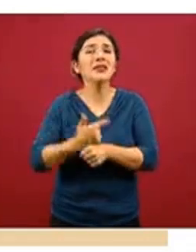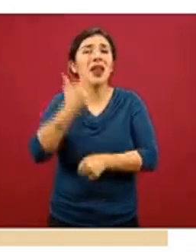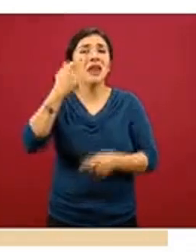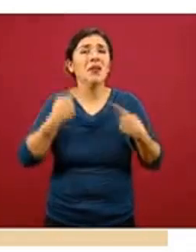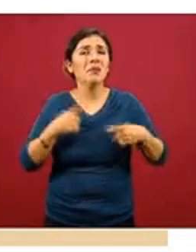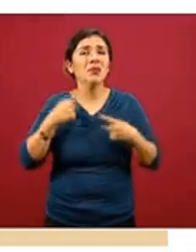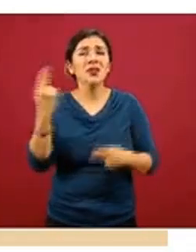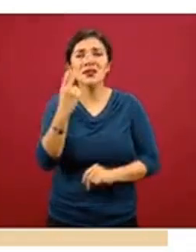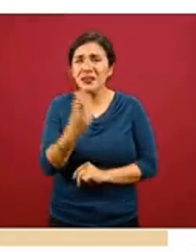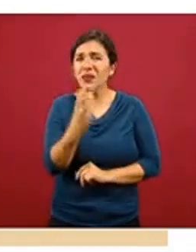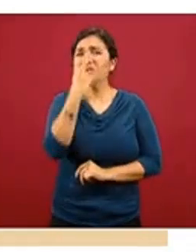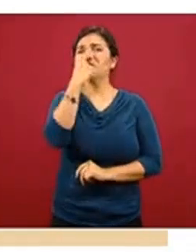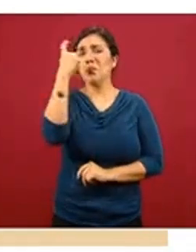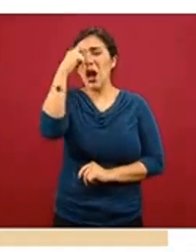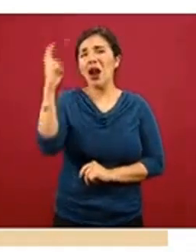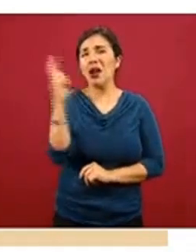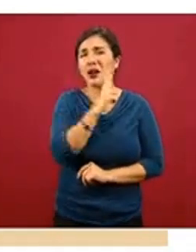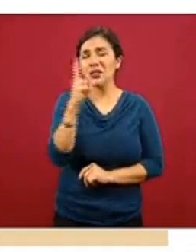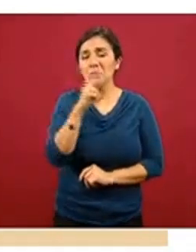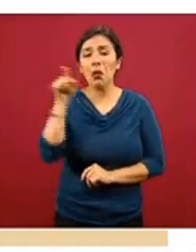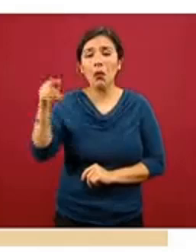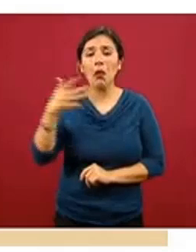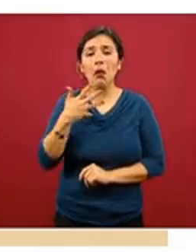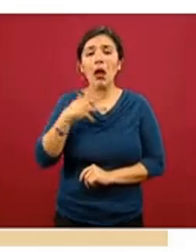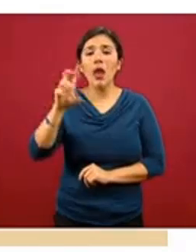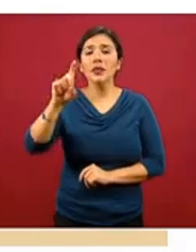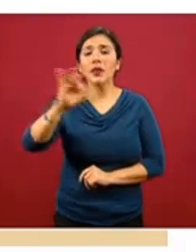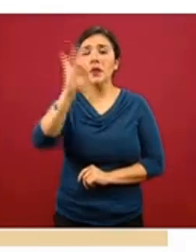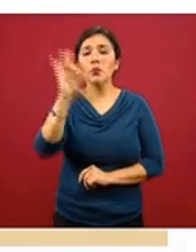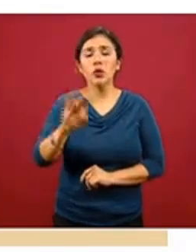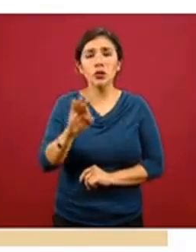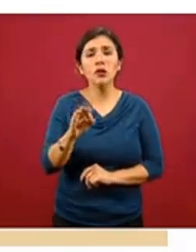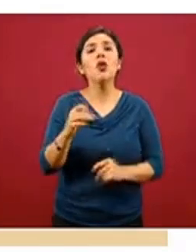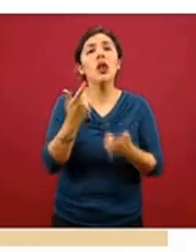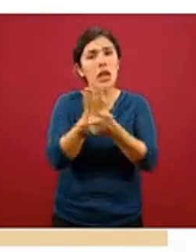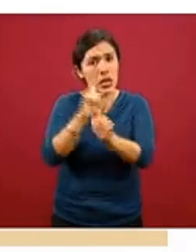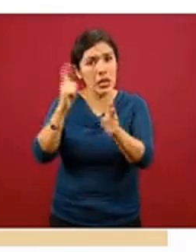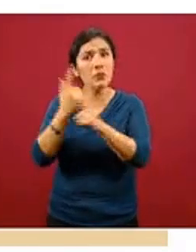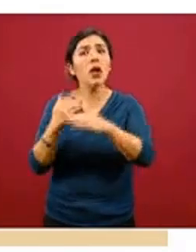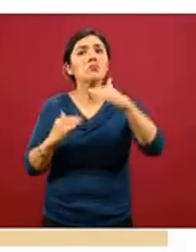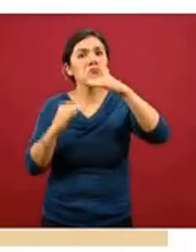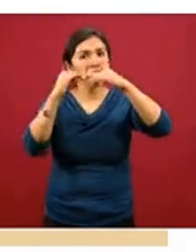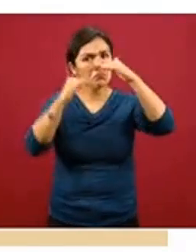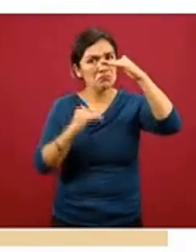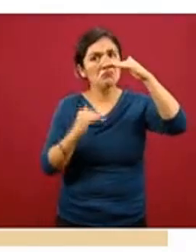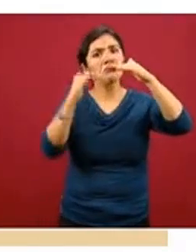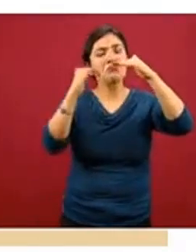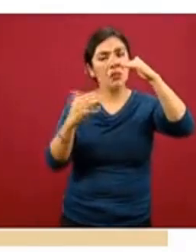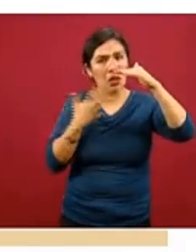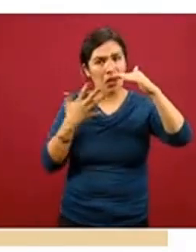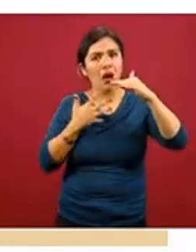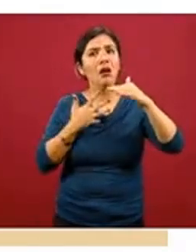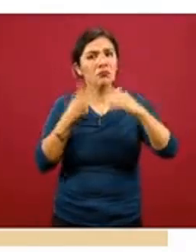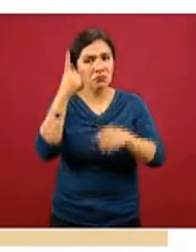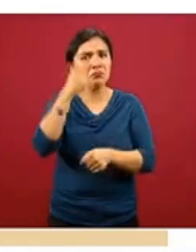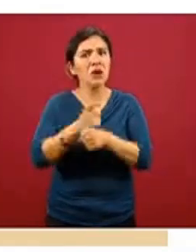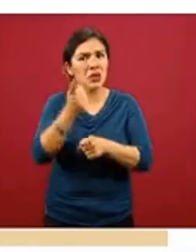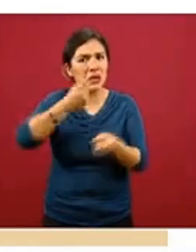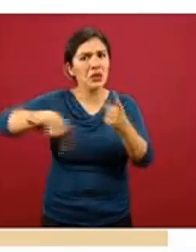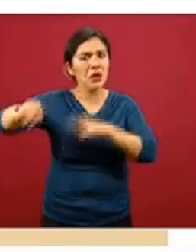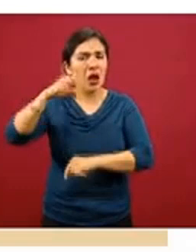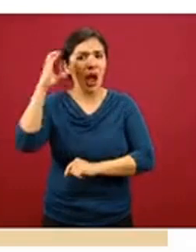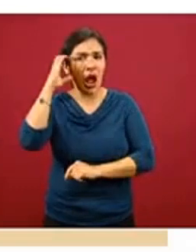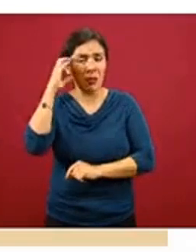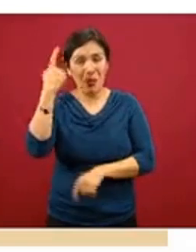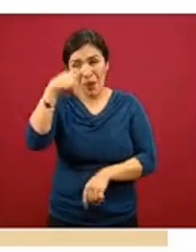graves, en donde también al menos hay un 30% de disponibilidad en las entidades con mayor ocupación de estas